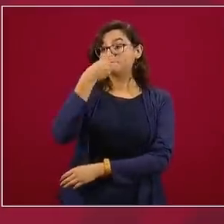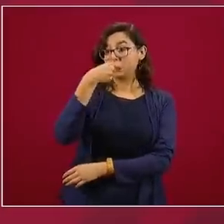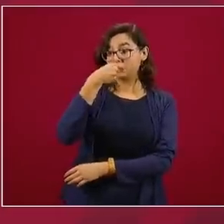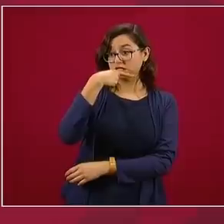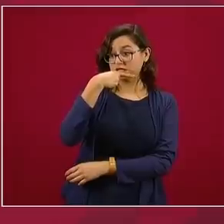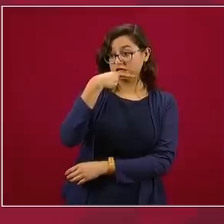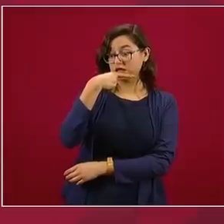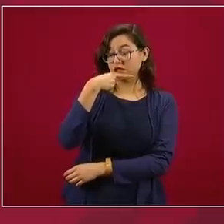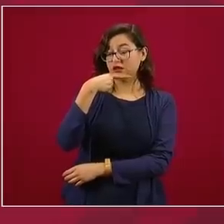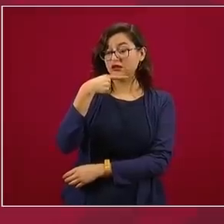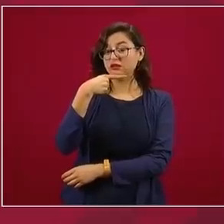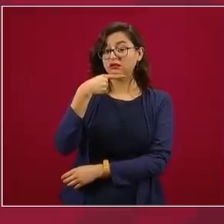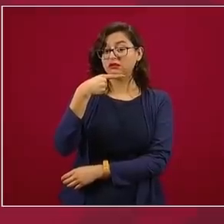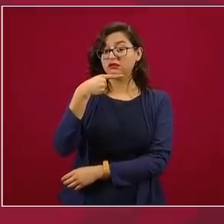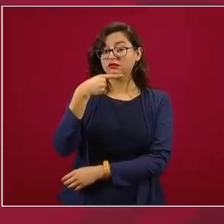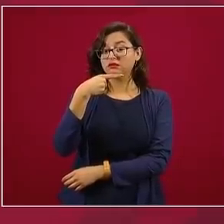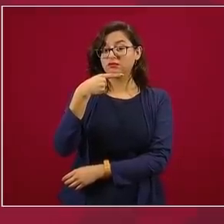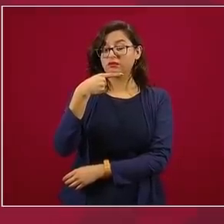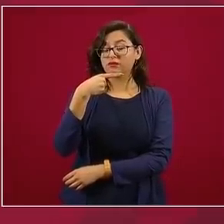medicamentos